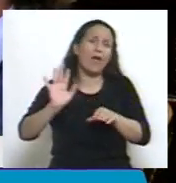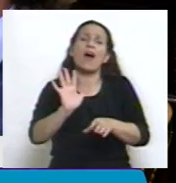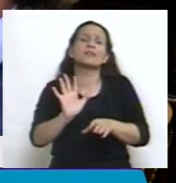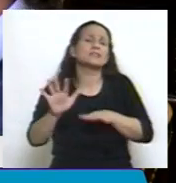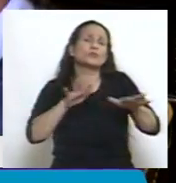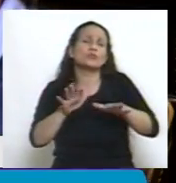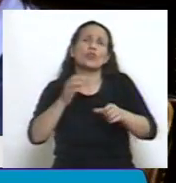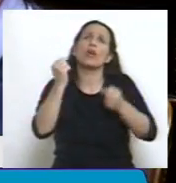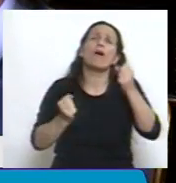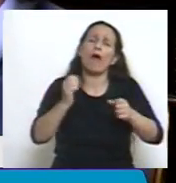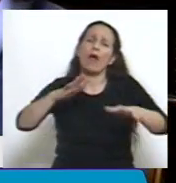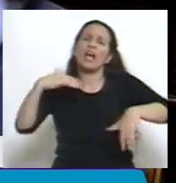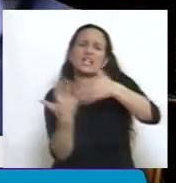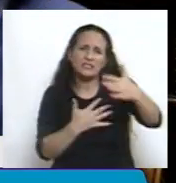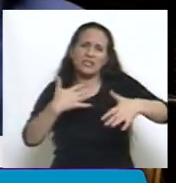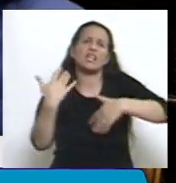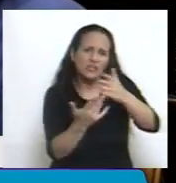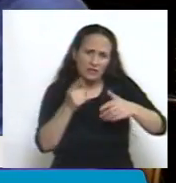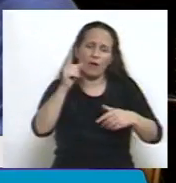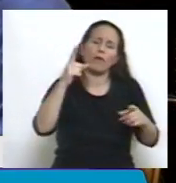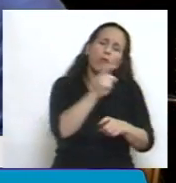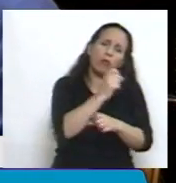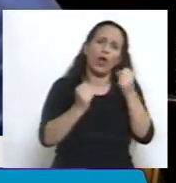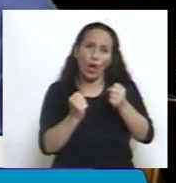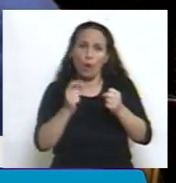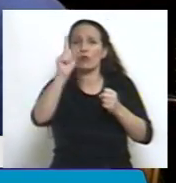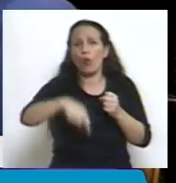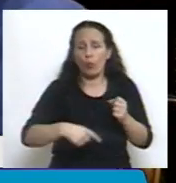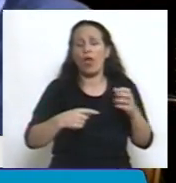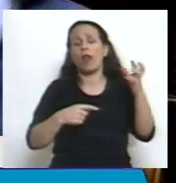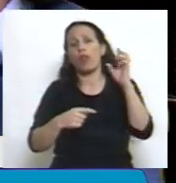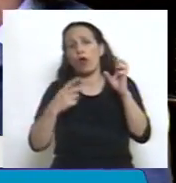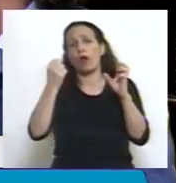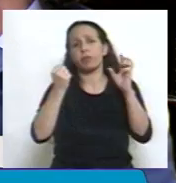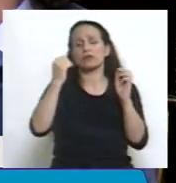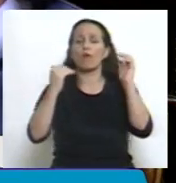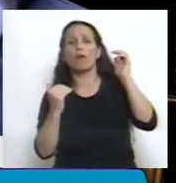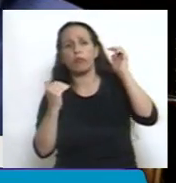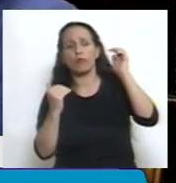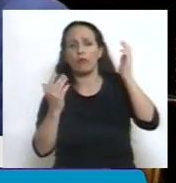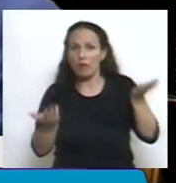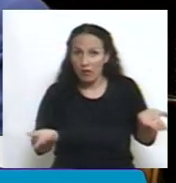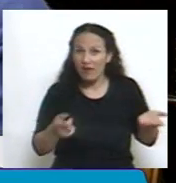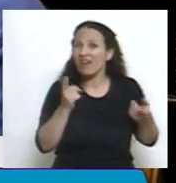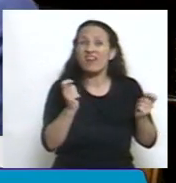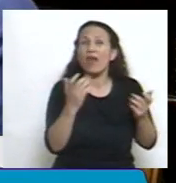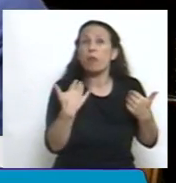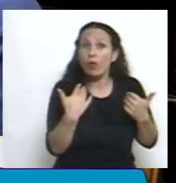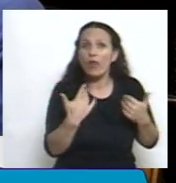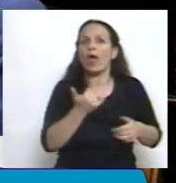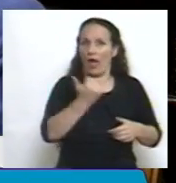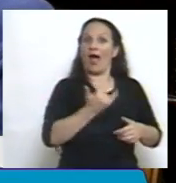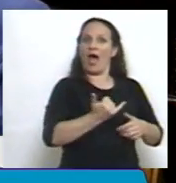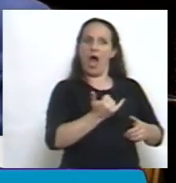financieras y devaluatorias. ¿Por qué? Porque aquel que se puede proteger una devaluación es el que tiene capital financiero, capital físico, capital humano con el cual